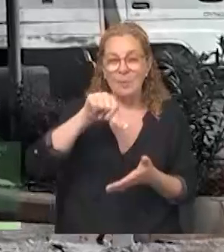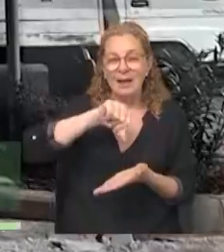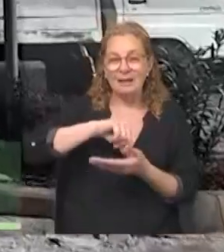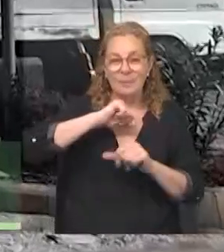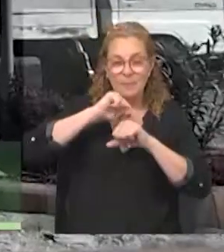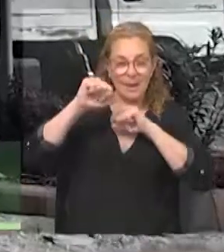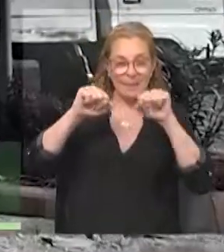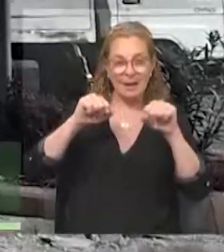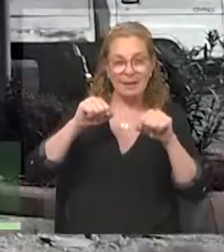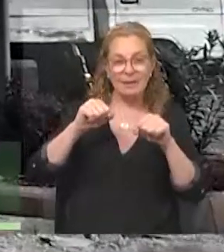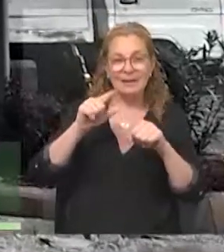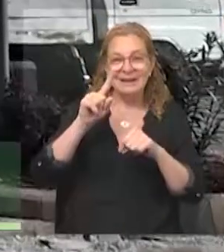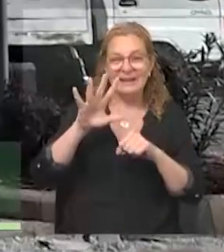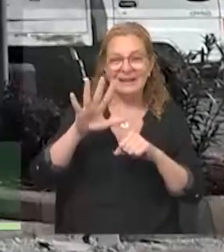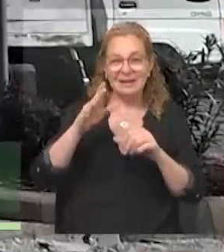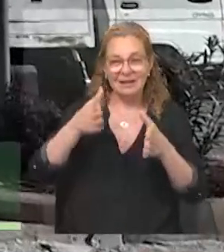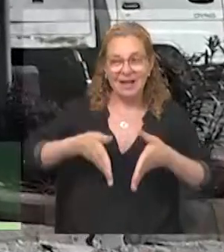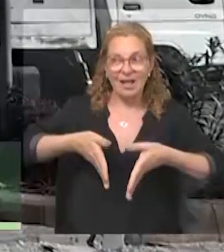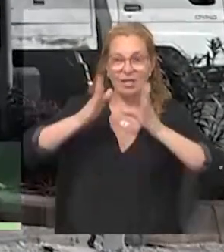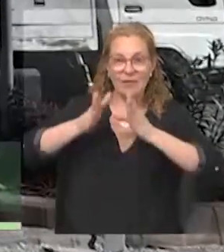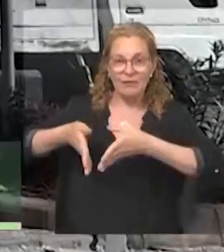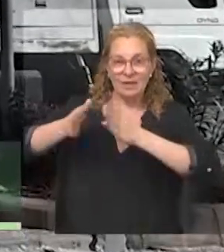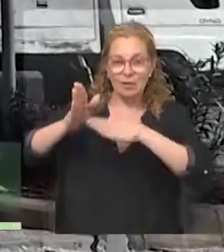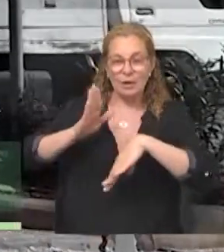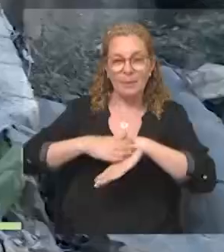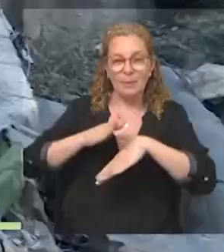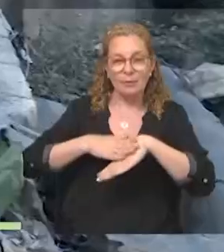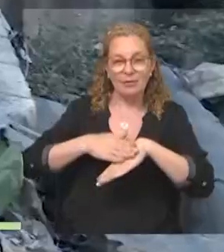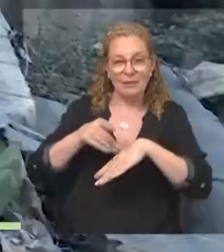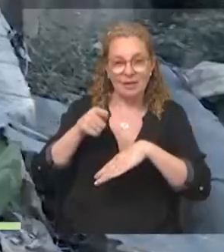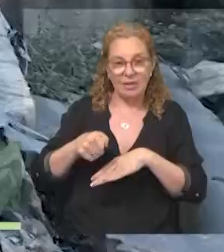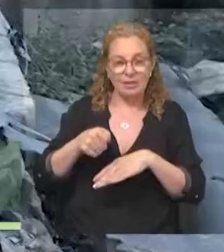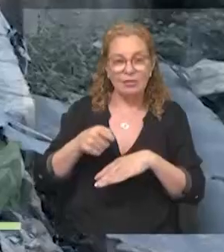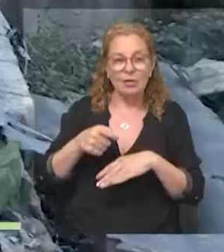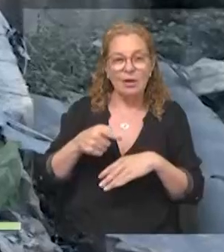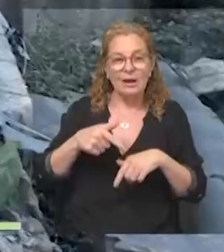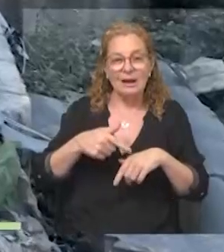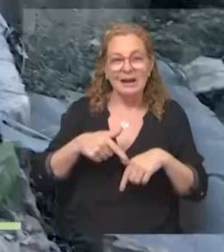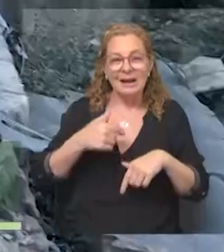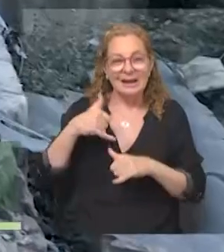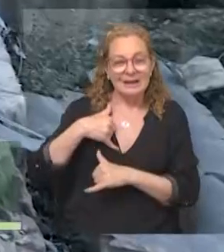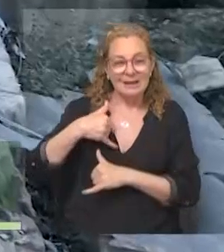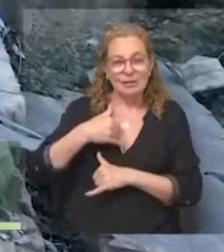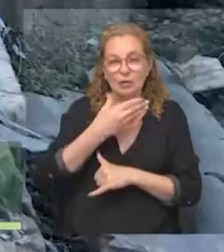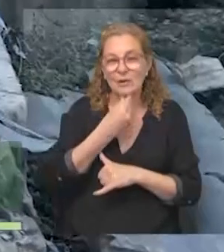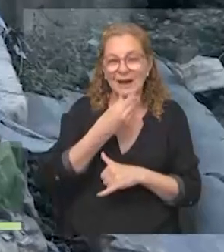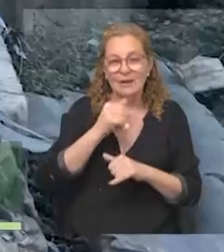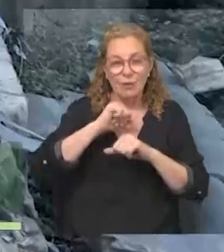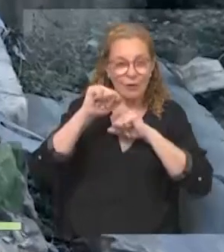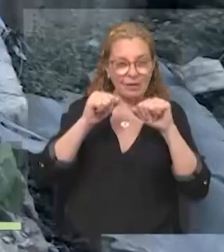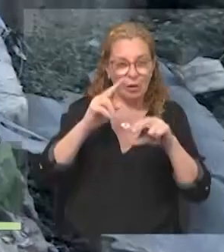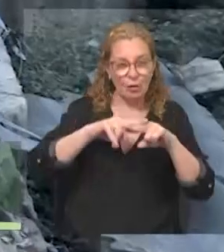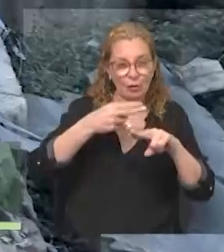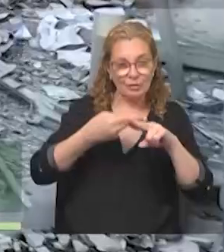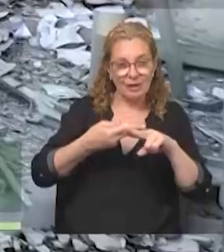ataques sobre unos 15 edificios en beirut que pertenecían a la entidad el ejército israelí retomó este lunes los bombardeos sobre los suburbios